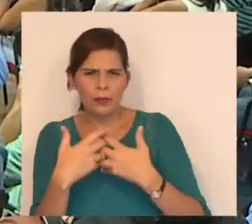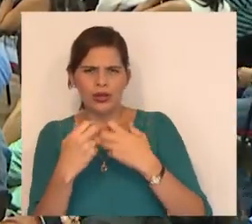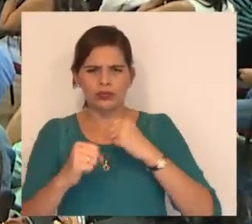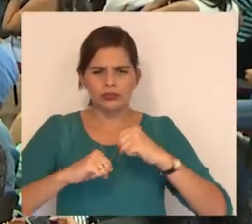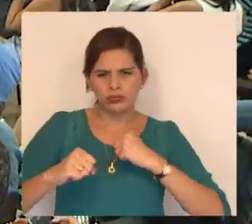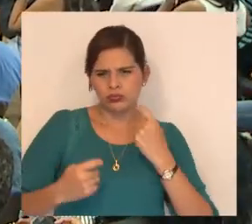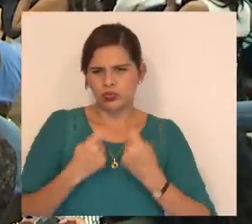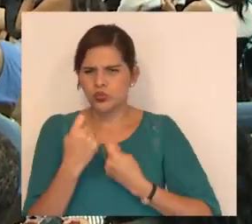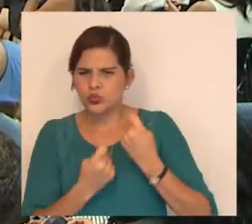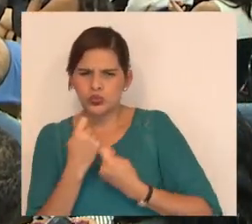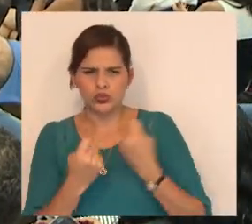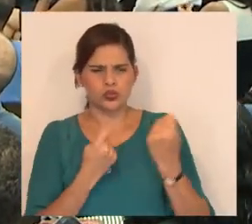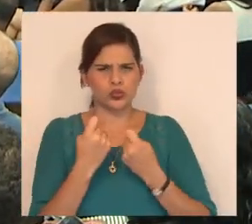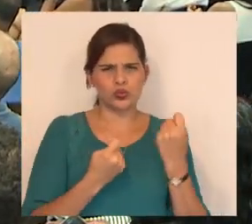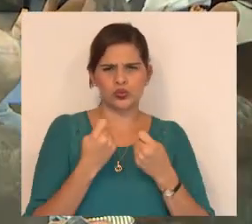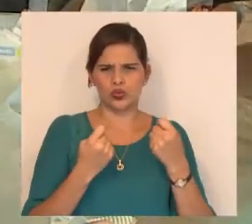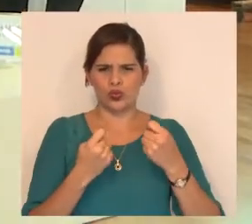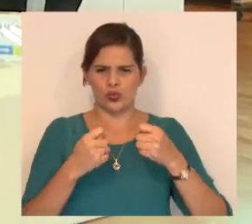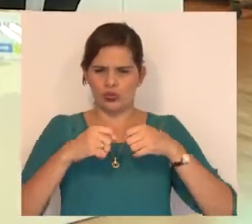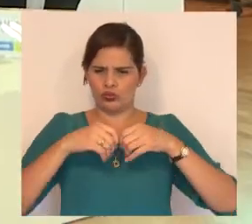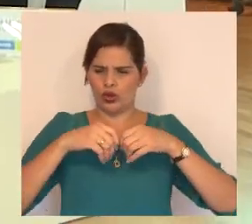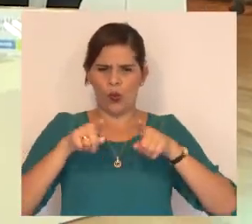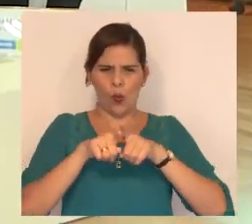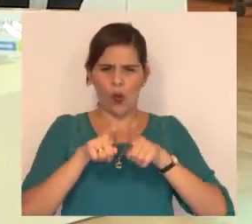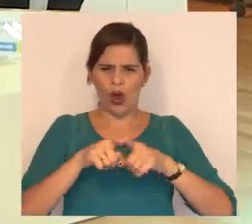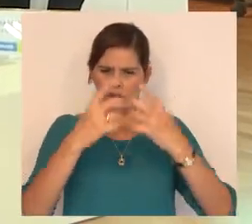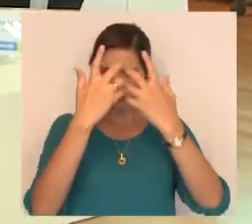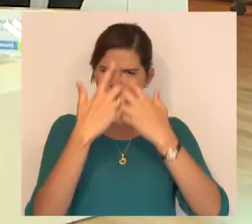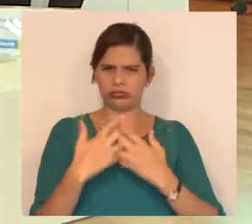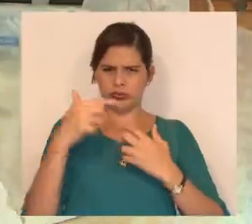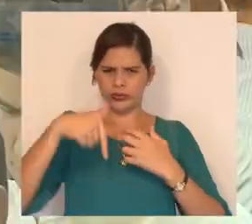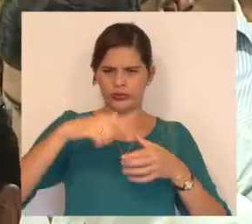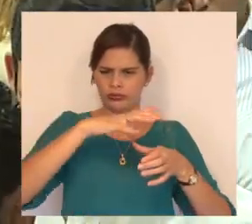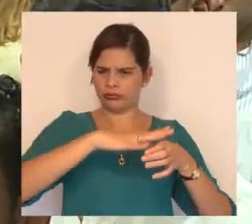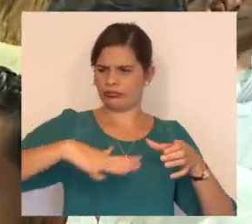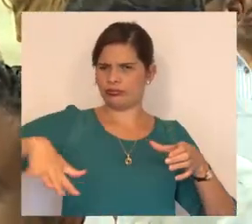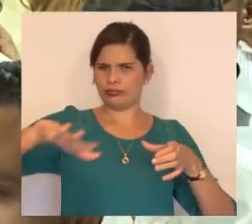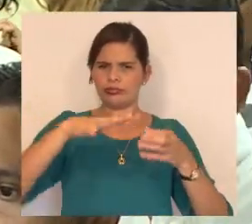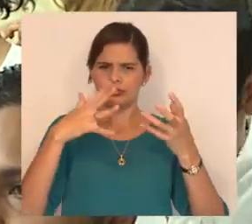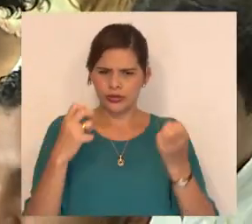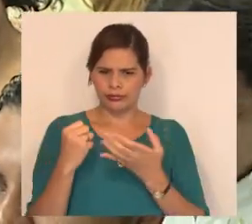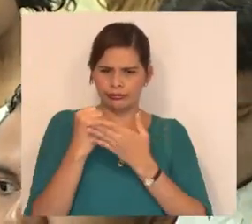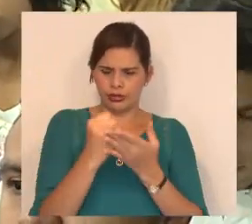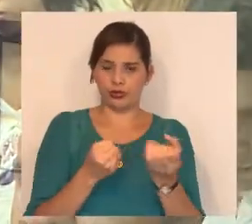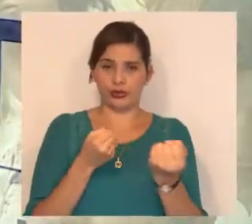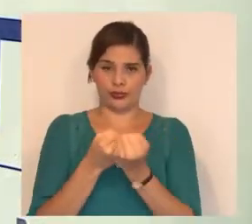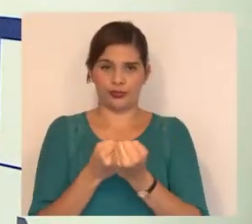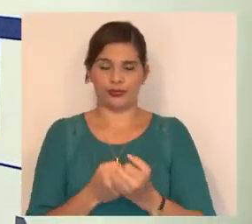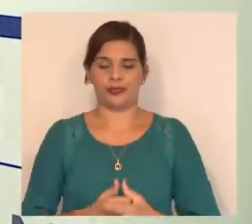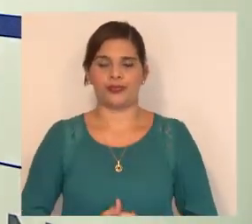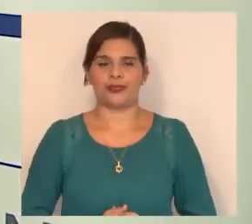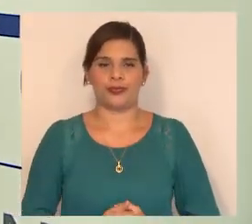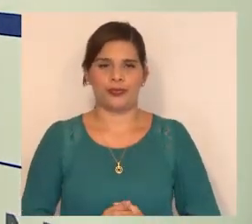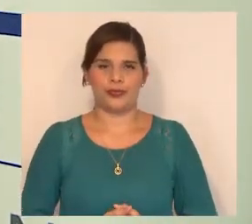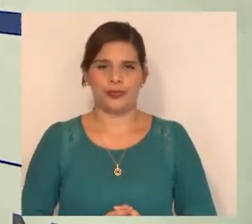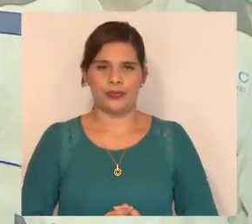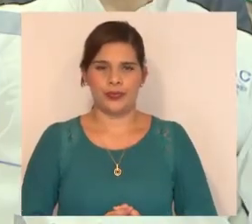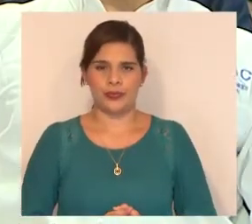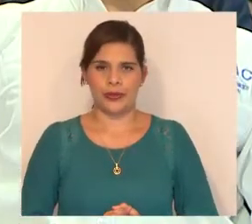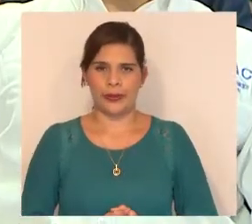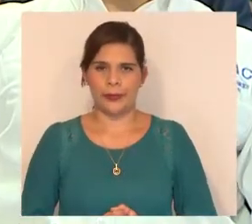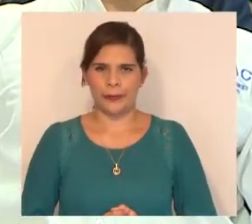y consolidar todas aquellas iniciativas de emprendedores que con determinación estén generando una estructura empresarial en